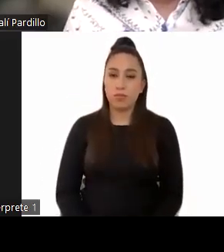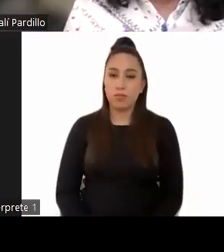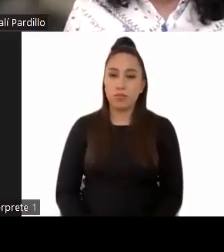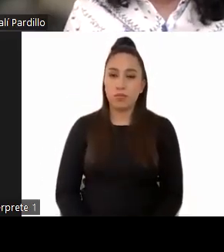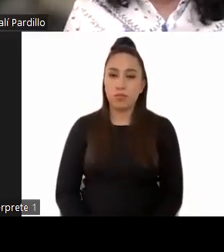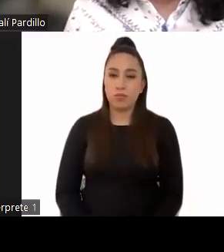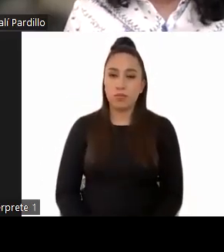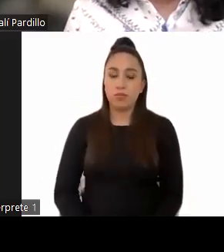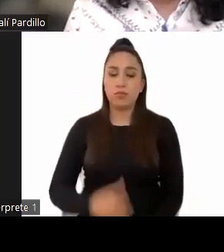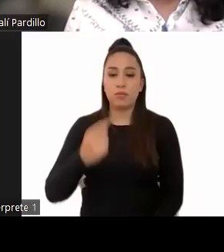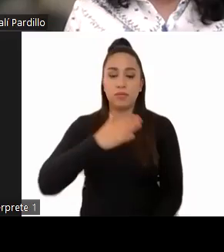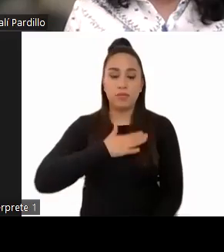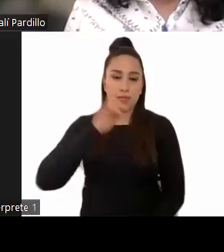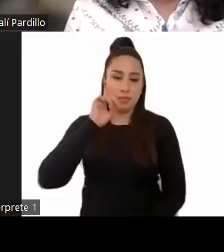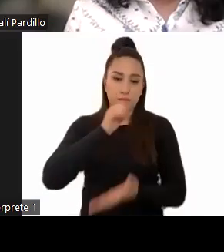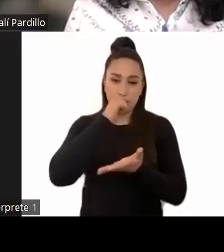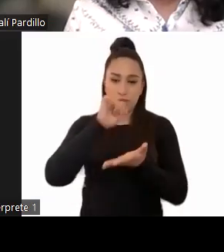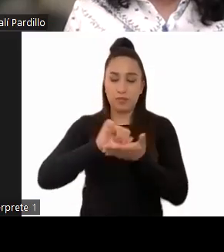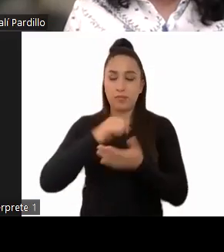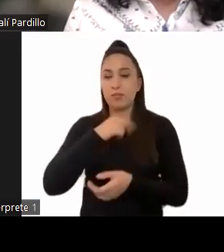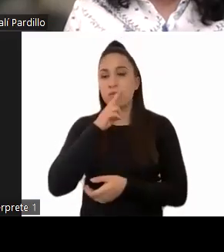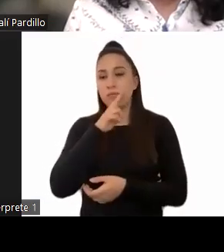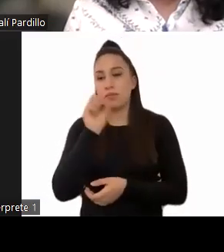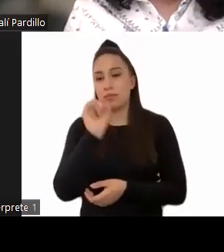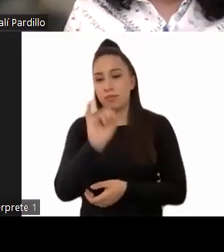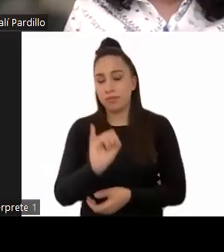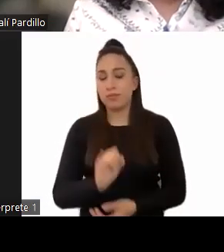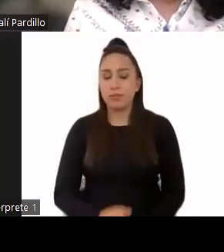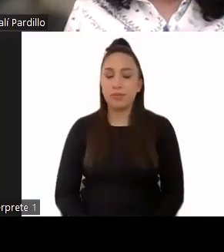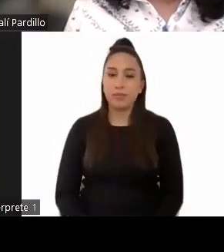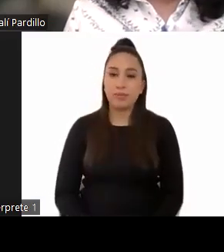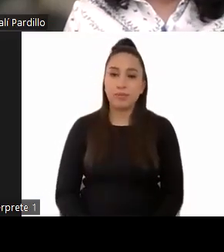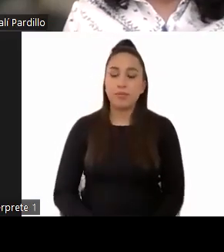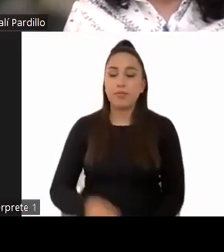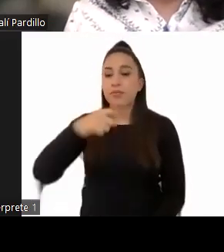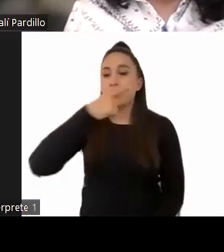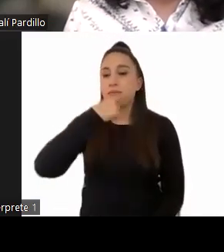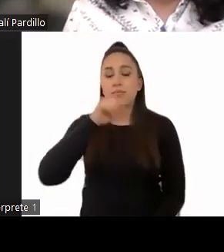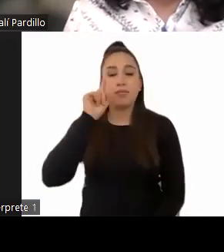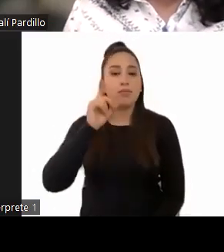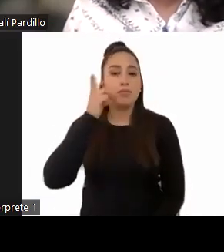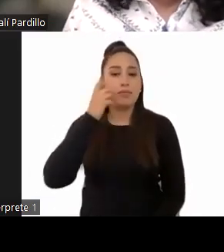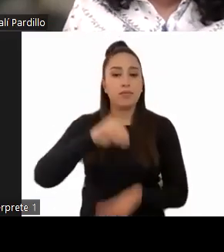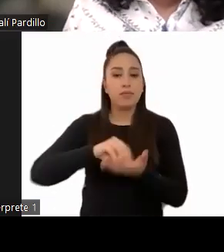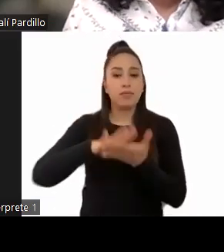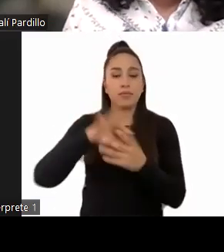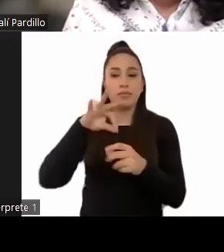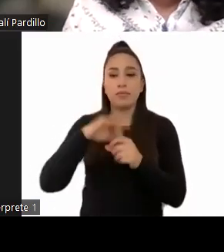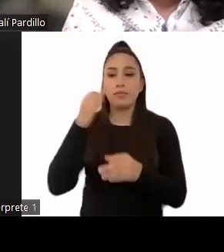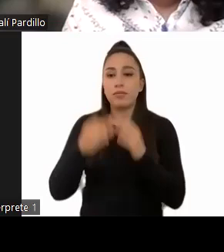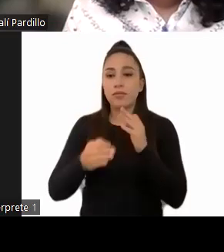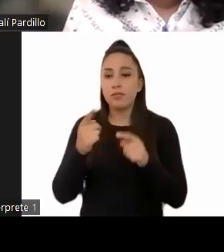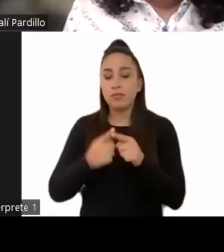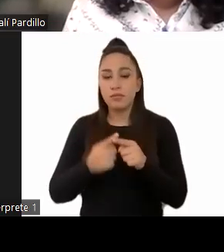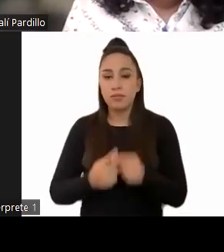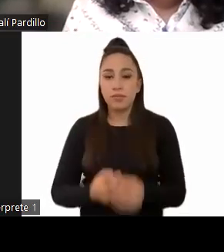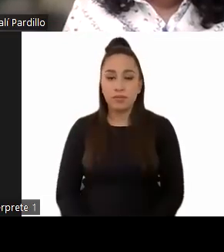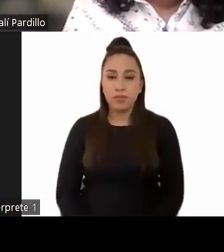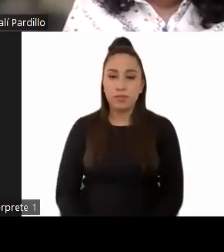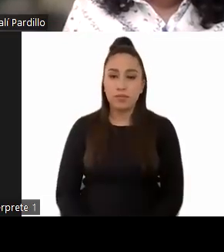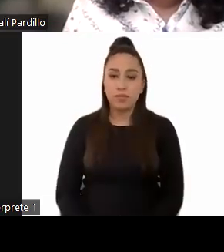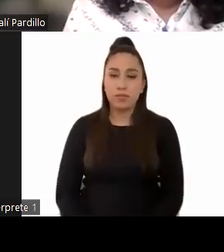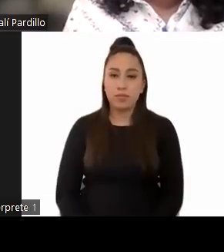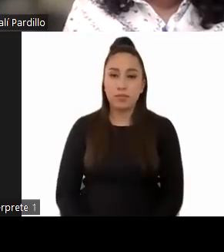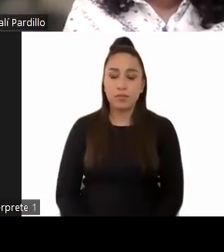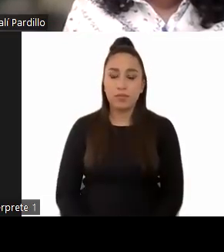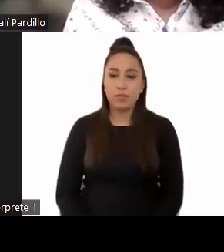Y la de la voz, diputada Frida Jimena Guillén Ortiz, a favor. ¿Falta algún diputado o diputada emitir su voto? Le